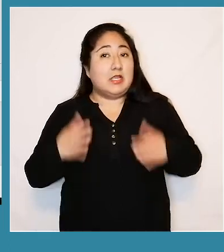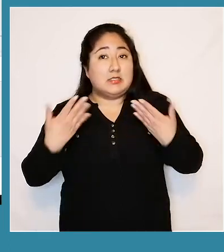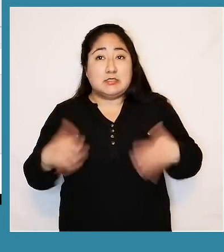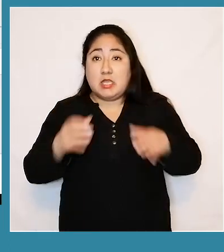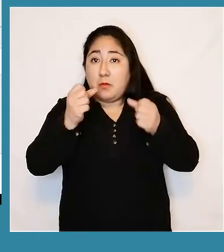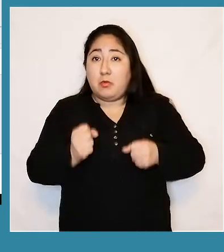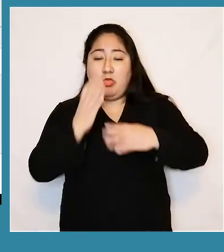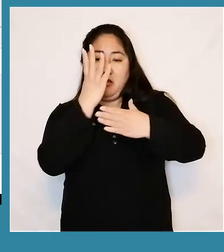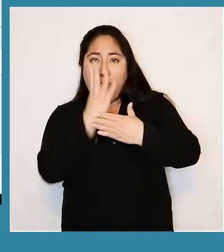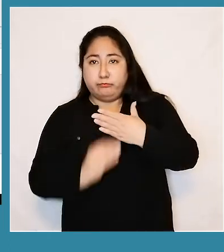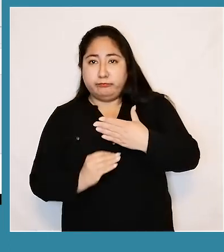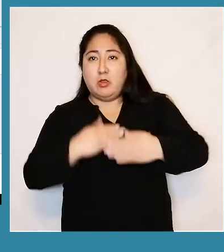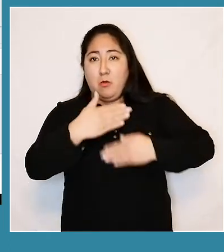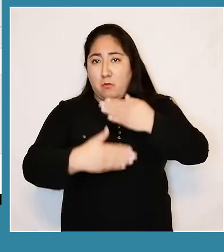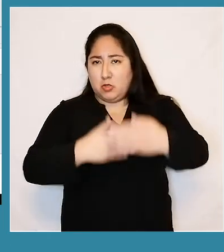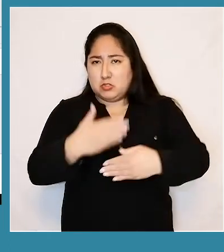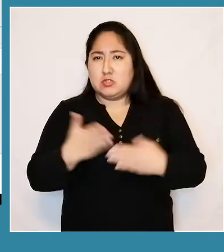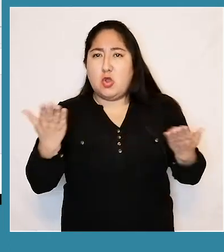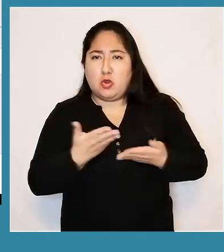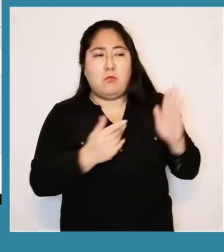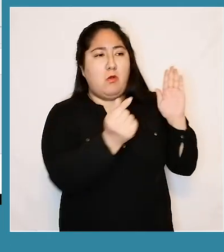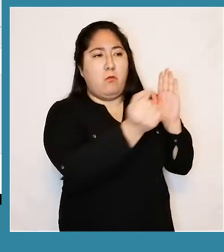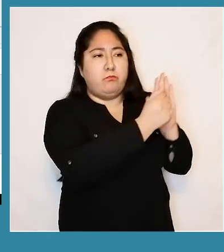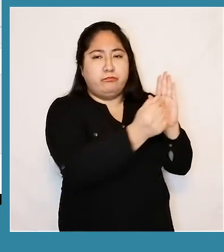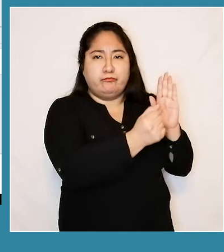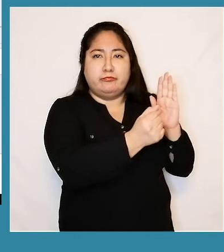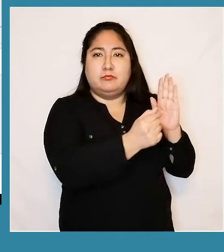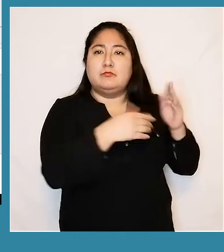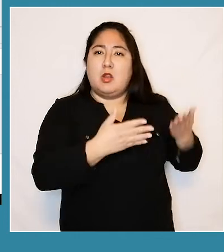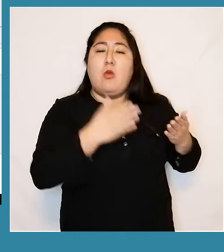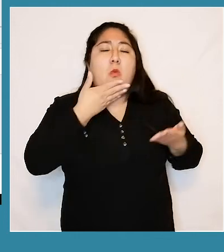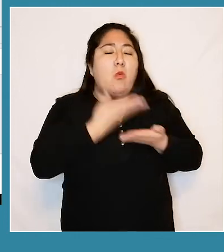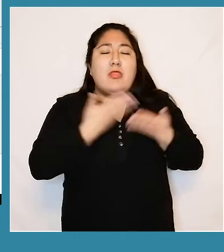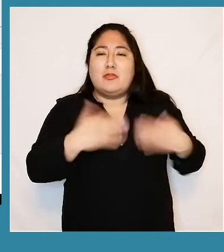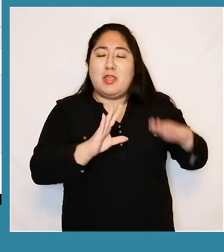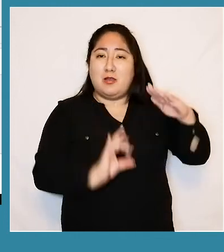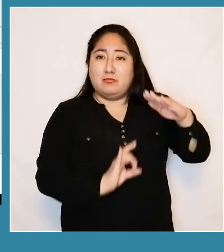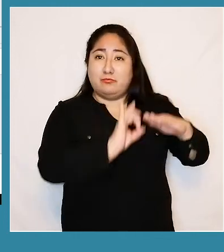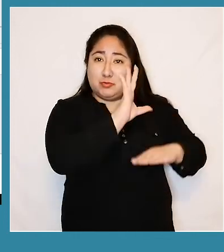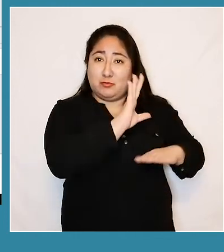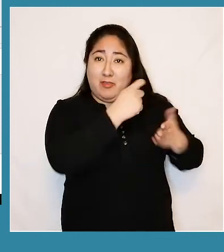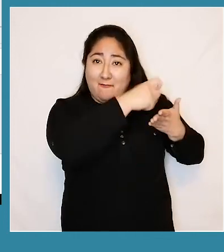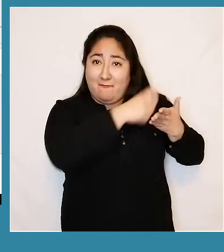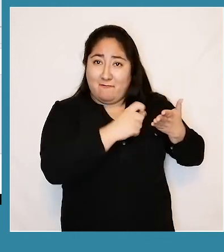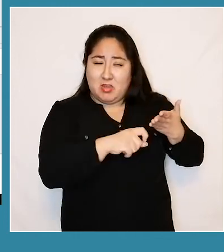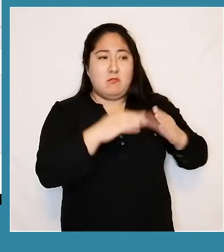Ya puedes cerrar el proceso en Registra la propuesta. Al subir las firmas, la propuesta queda